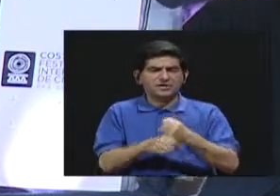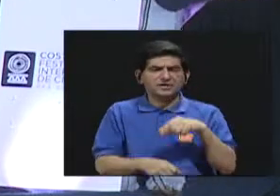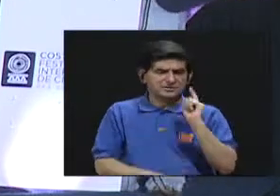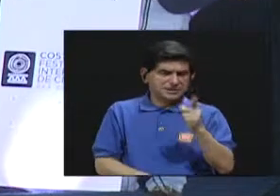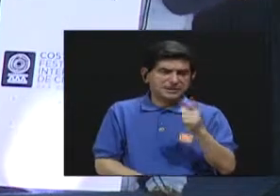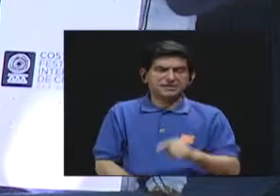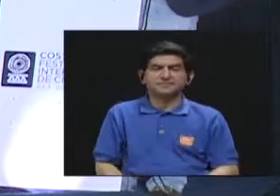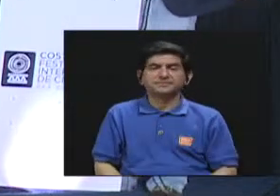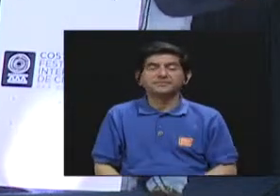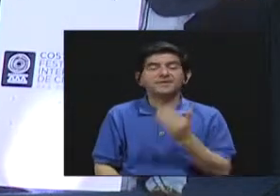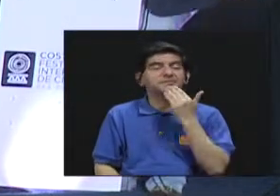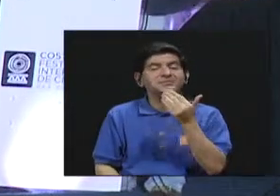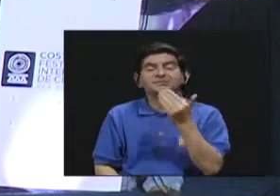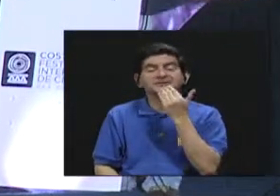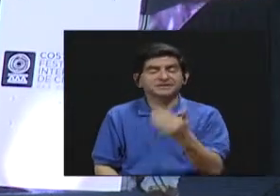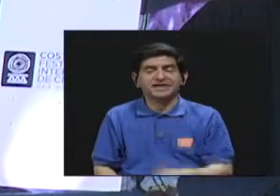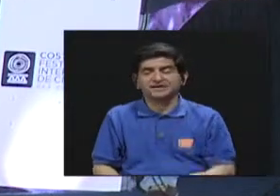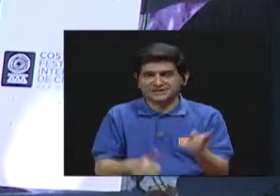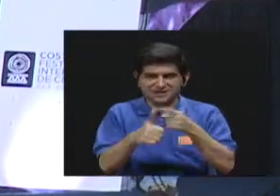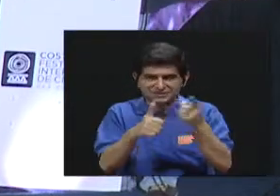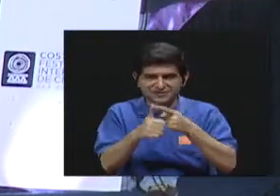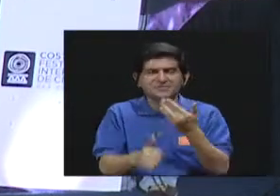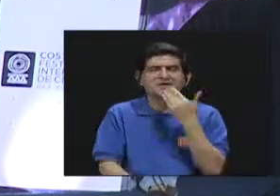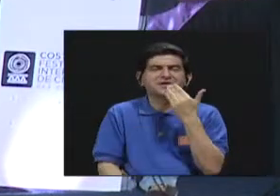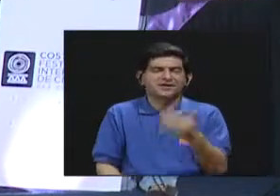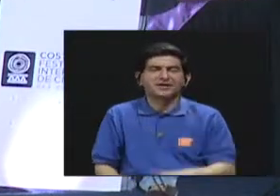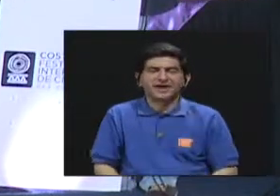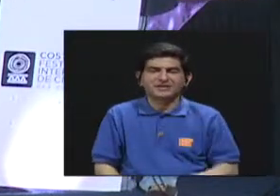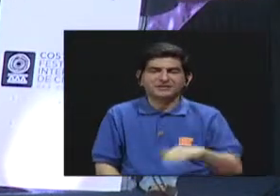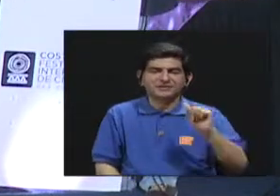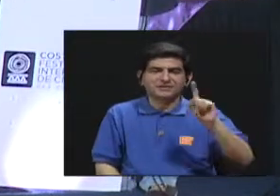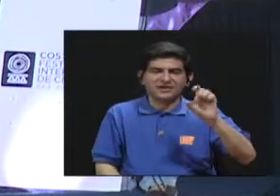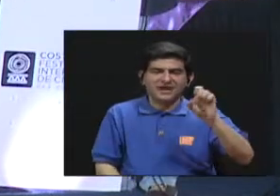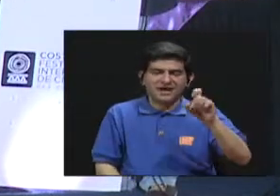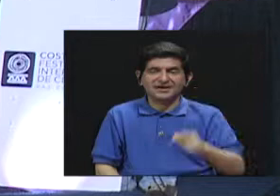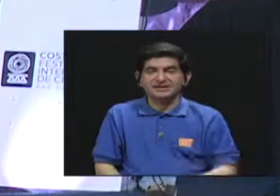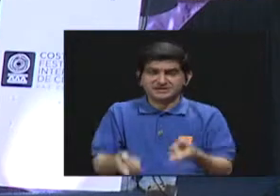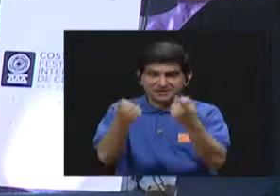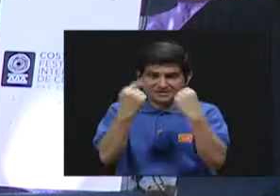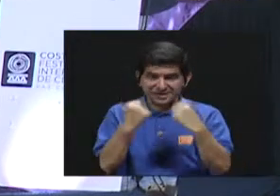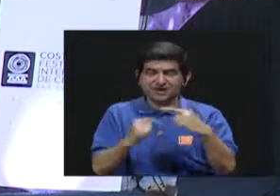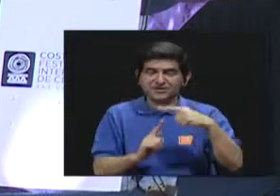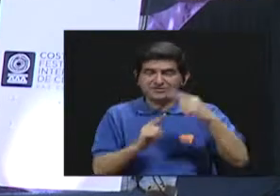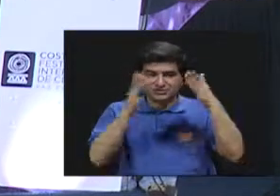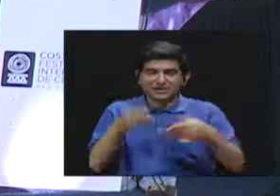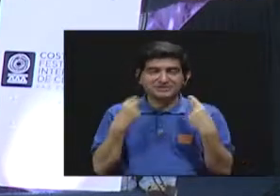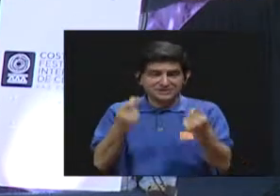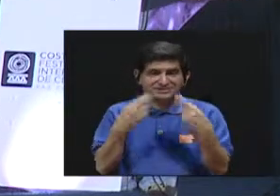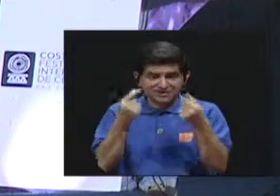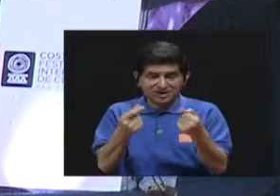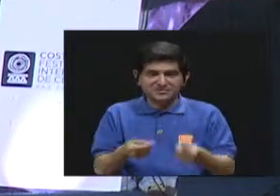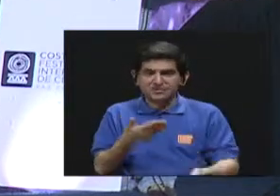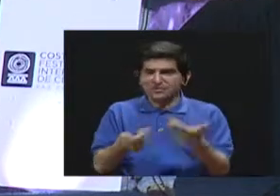gracias. Primero que todo le quiero agradecer a Alex, el taxista que nos trajo corriendo, casi no llegamos.